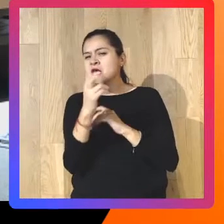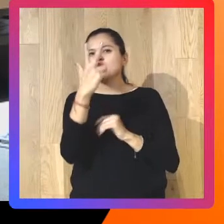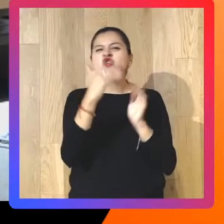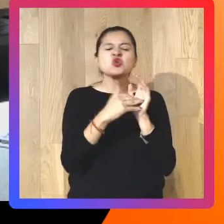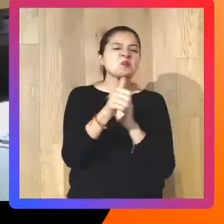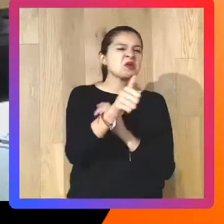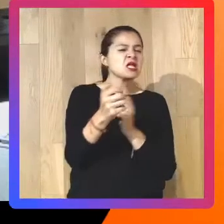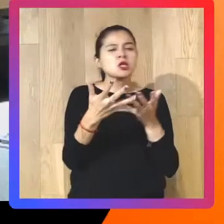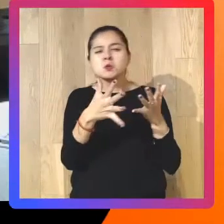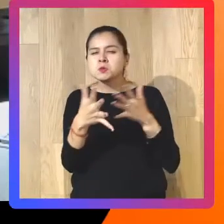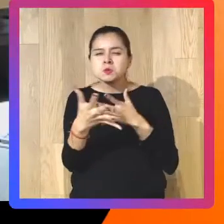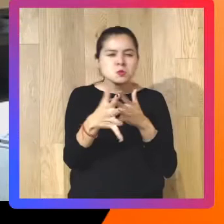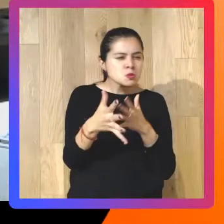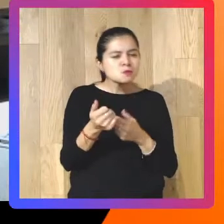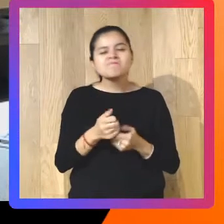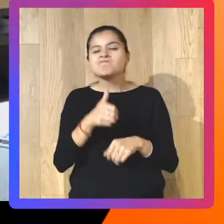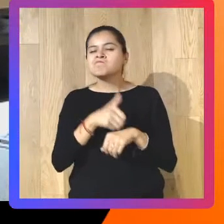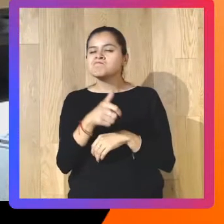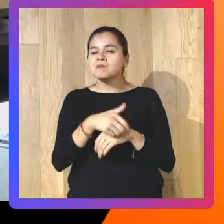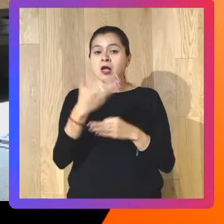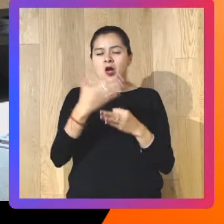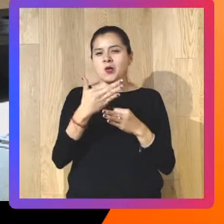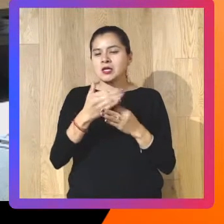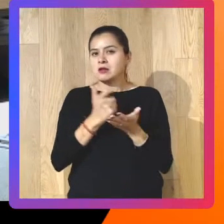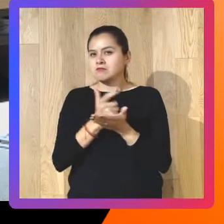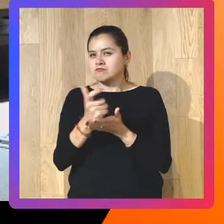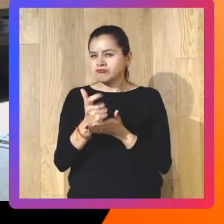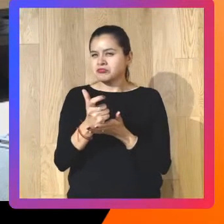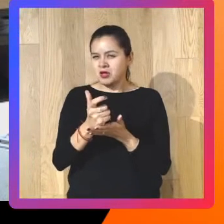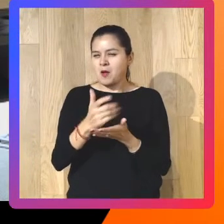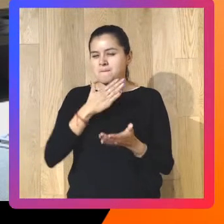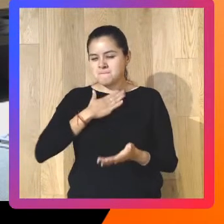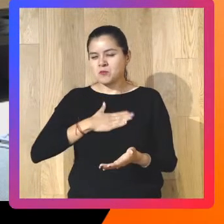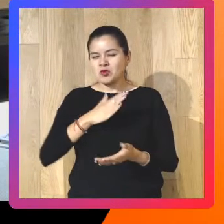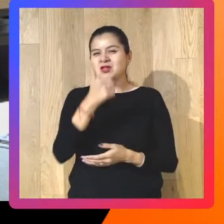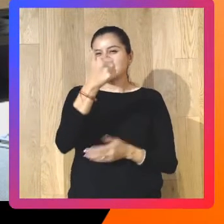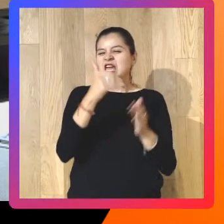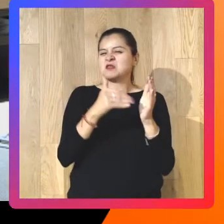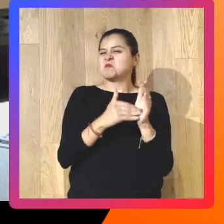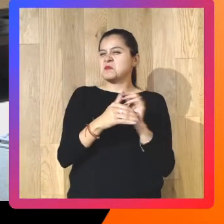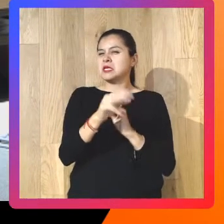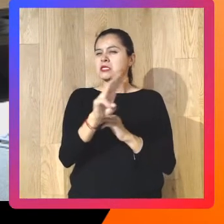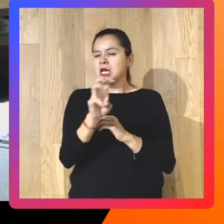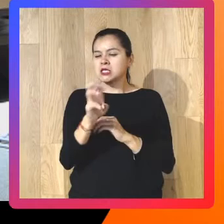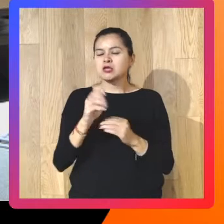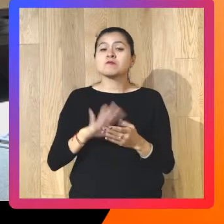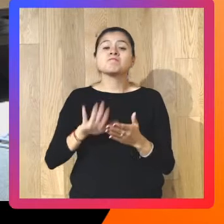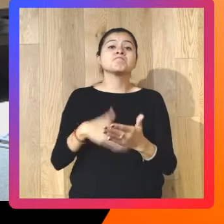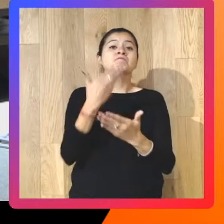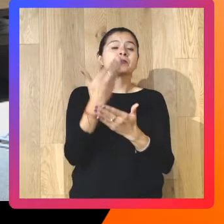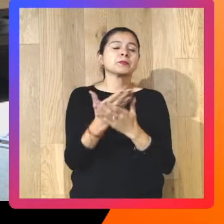8,600, tomando en cuenta que el salario mínimo alrededor de 6,300. Y entonces la propuesta que hacemos a